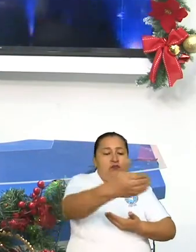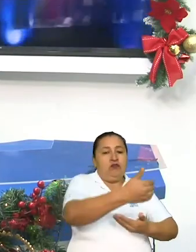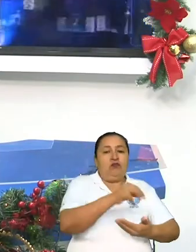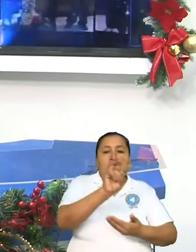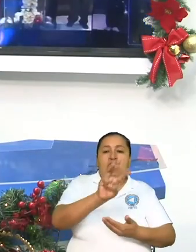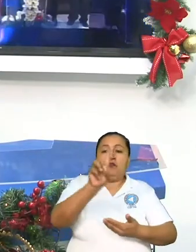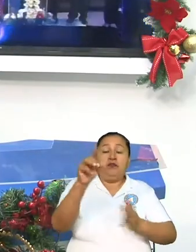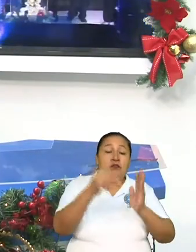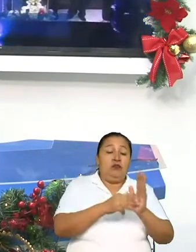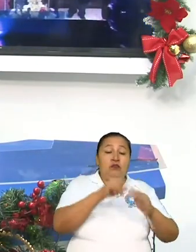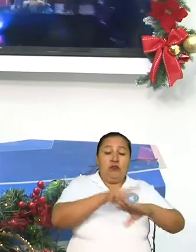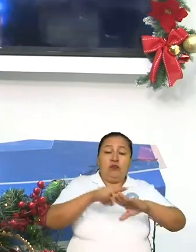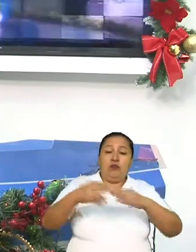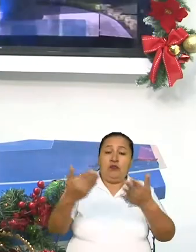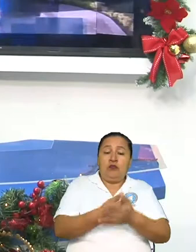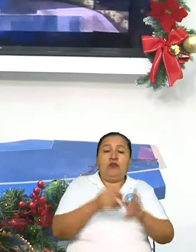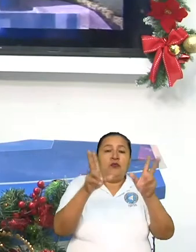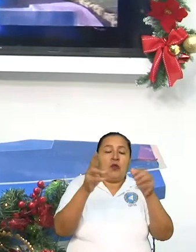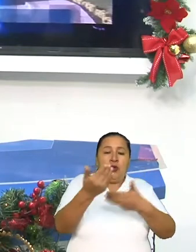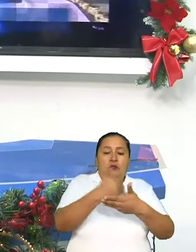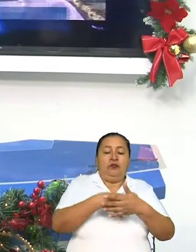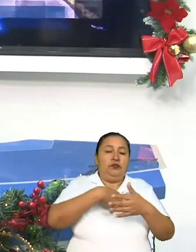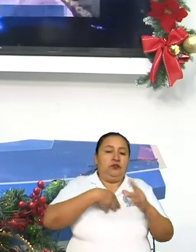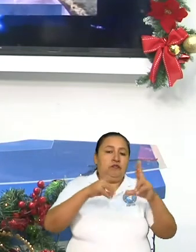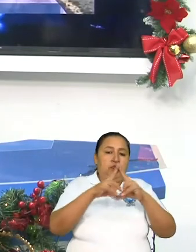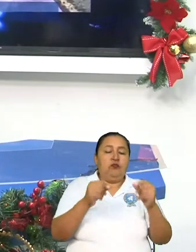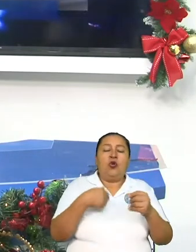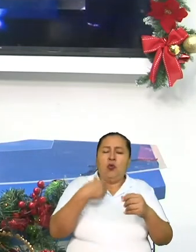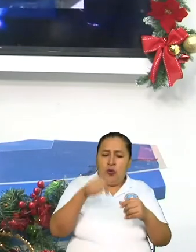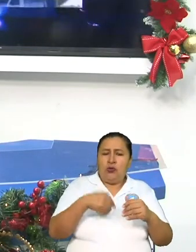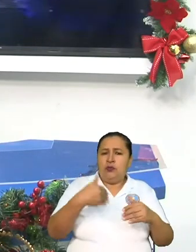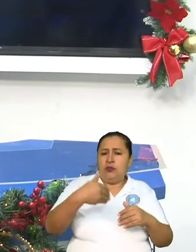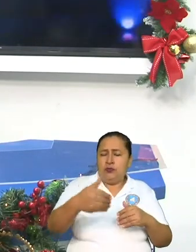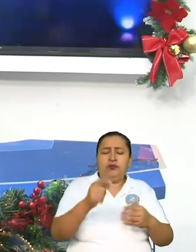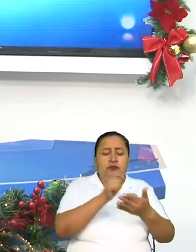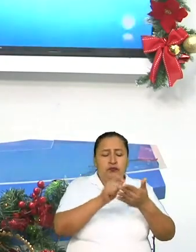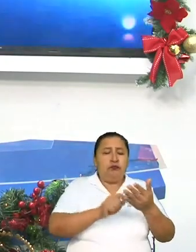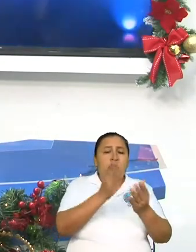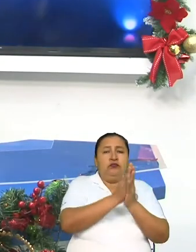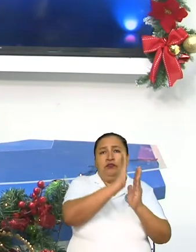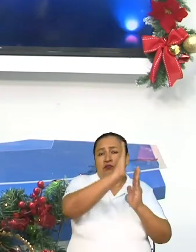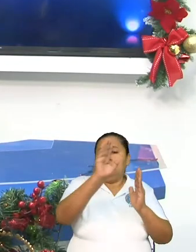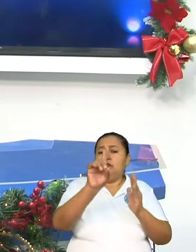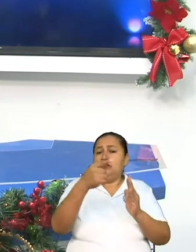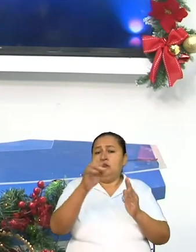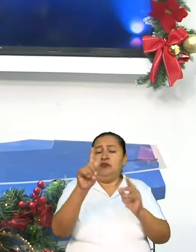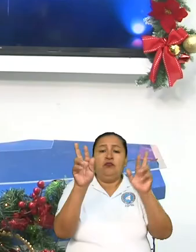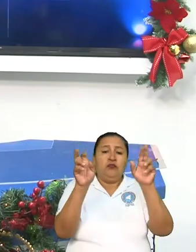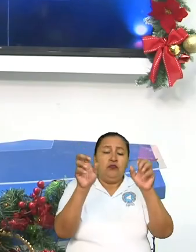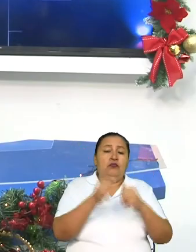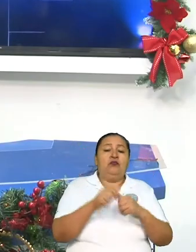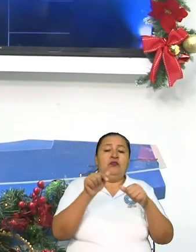31.000 normativas relacionadas al orden interno del país como parte del proceso de elaboración del digesto jurídico de esa materia.